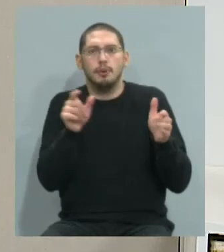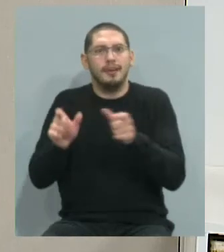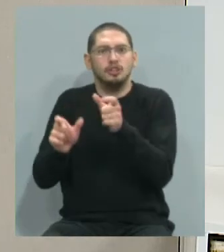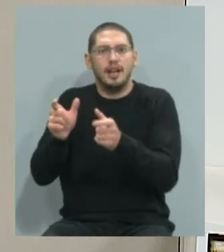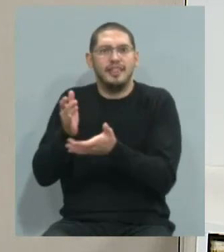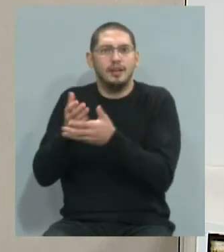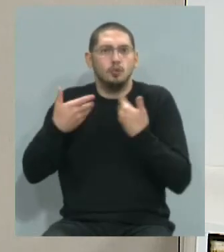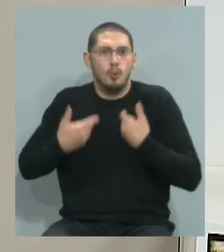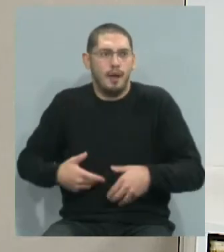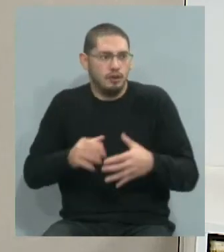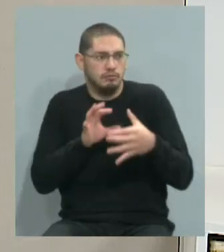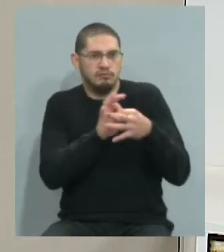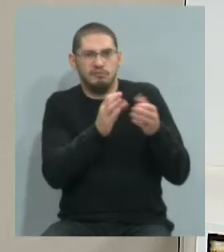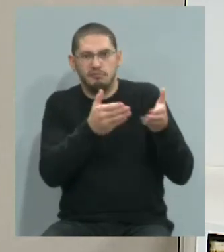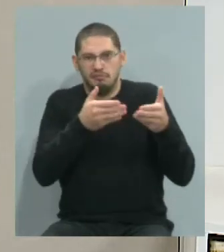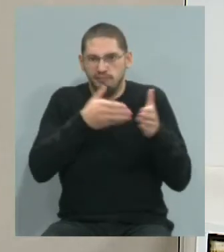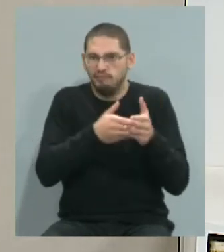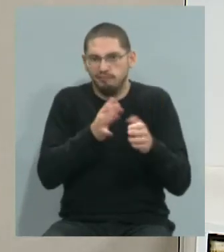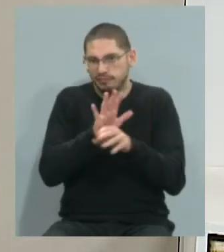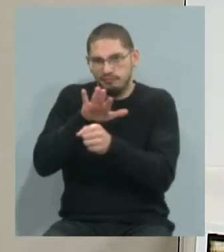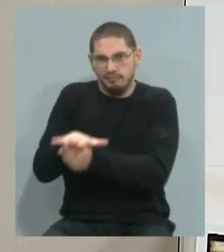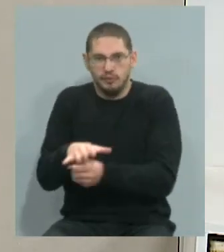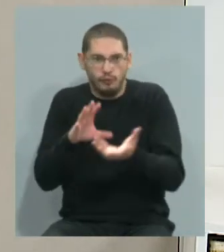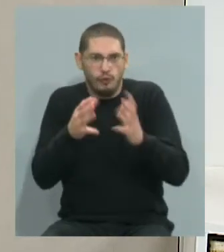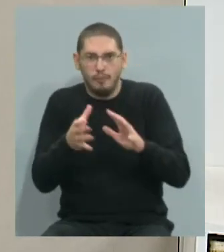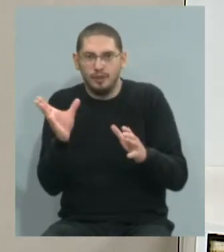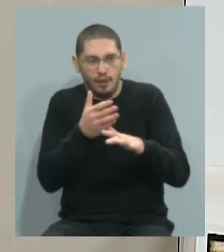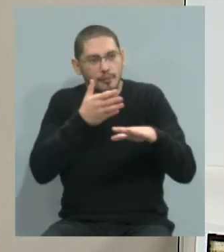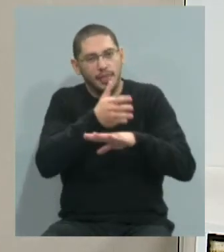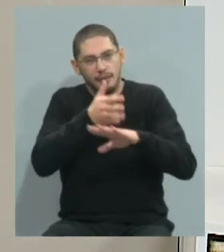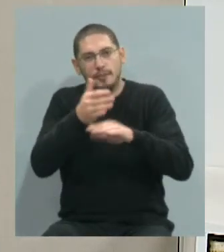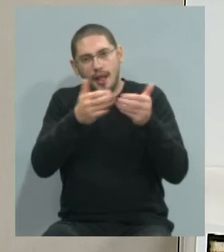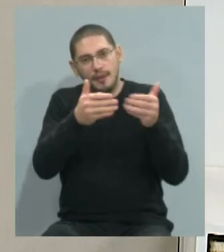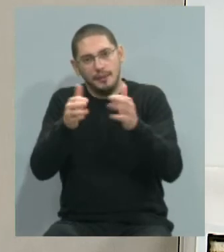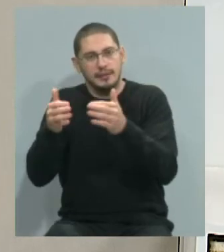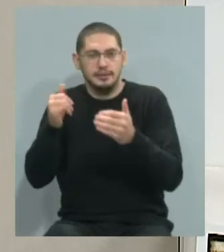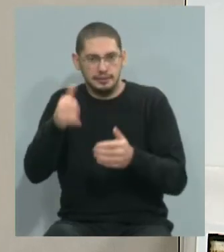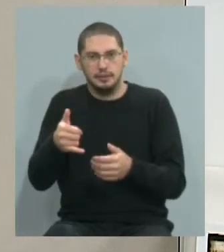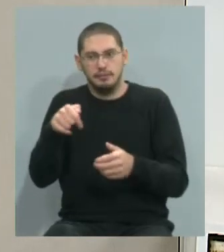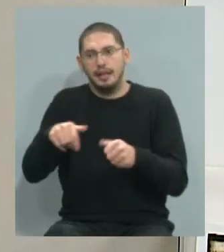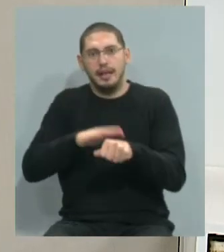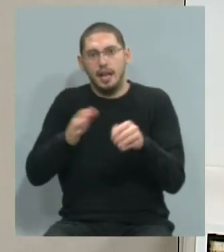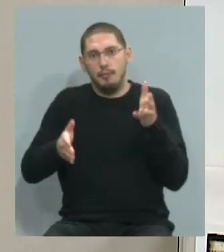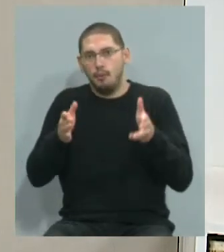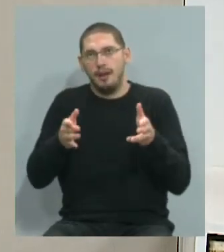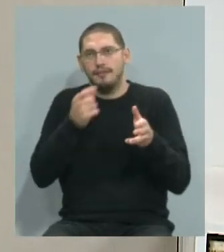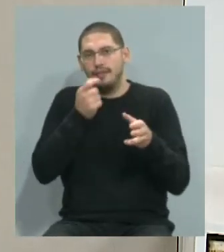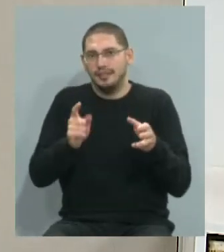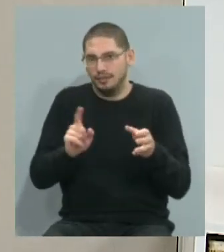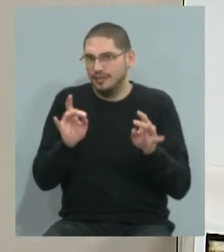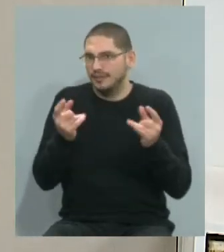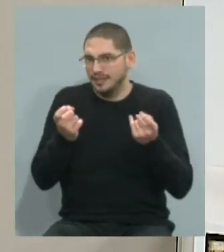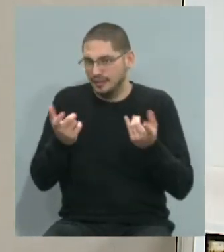y ojalá lo entendamos así para que tengamos el acceso necesario que los tiempos que hoy tenemos